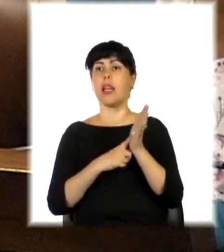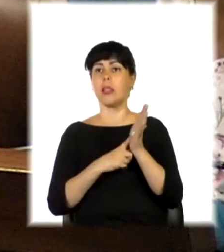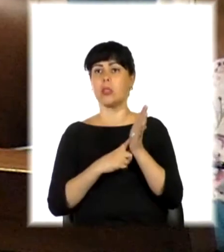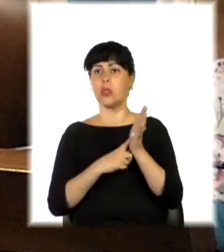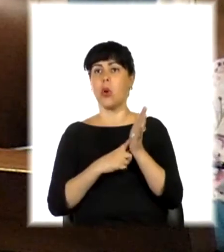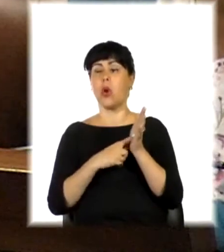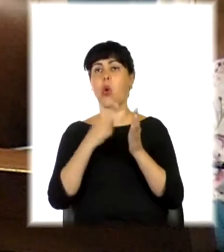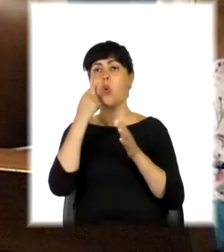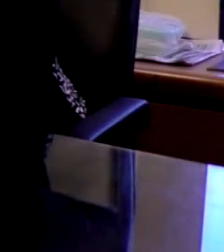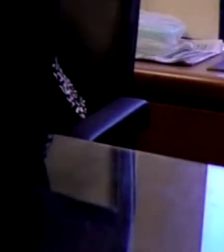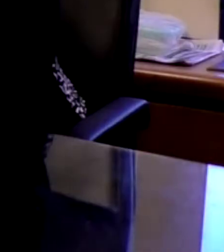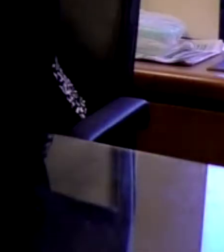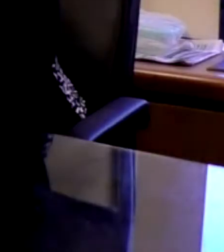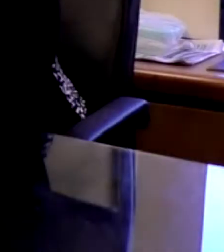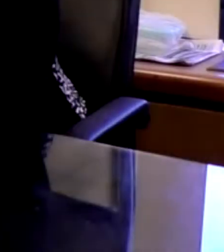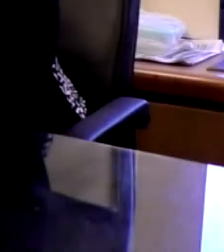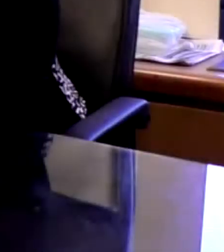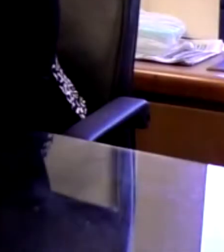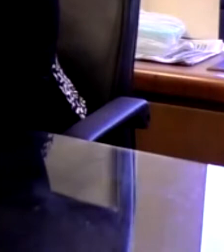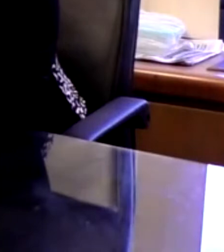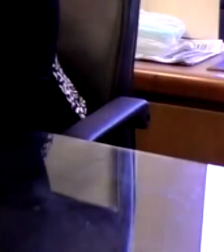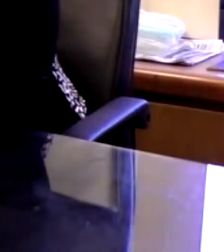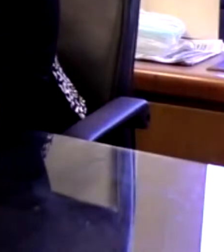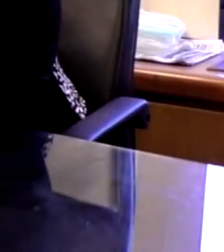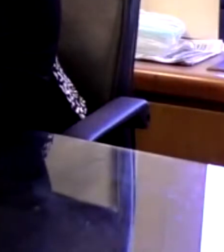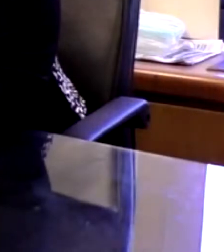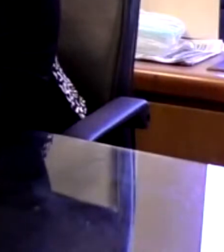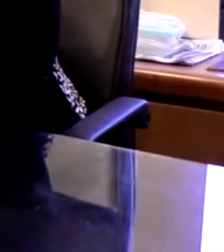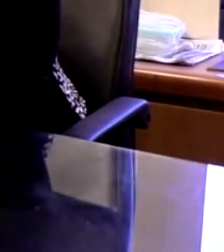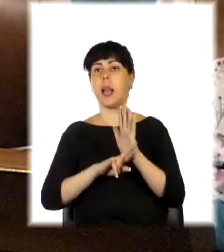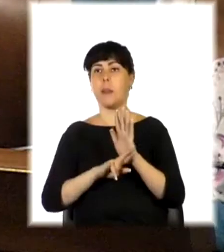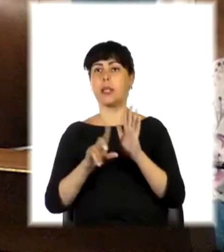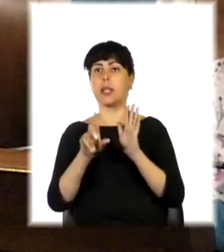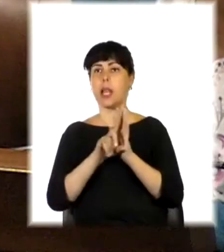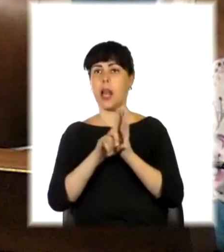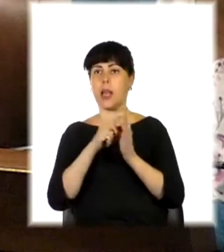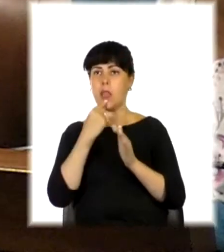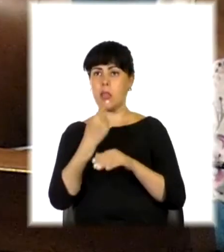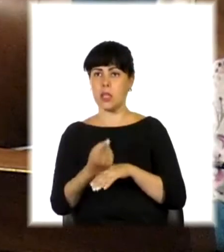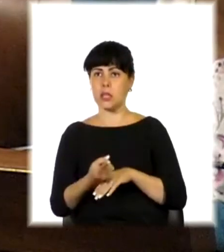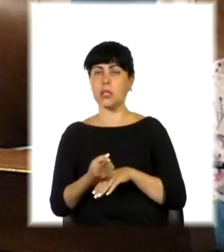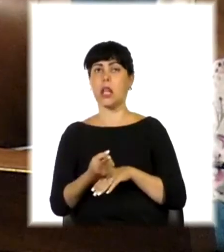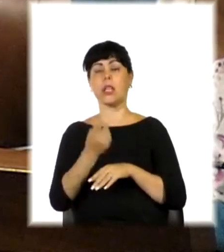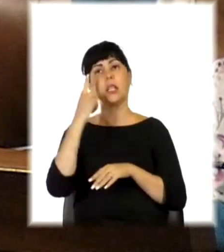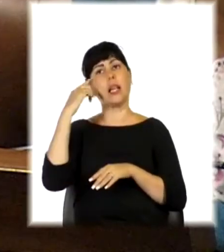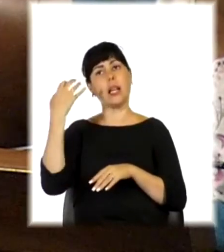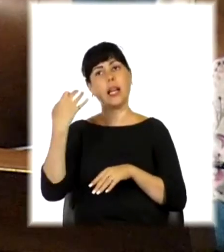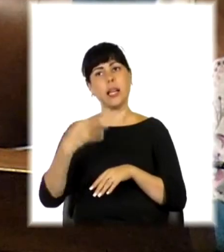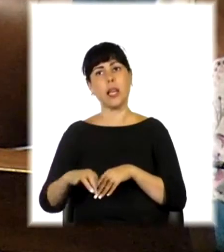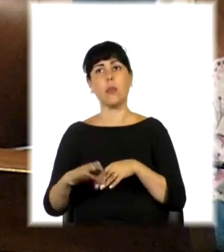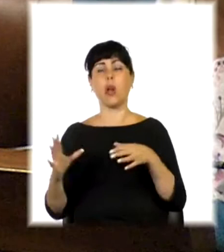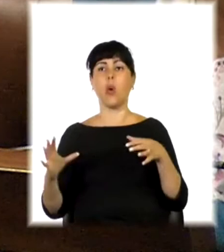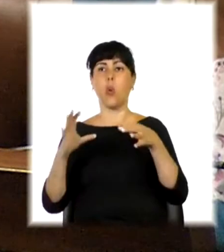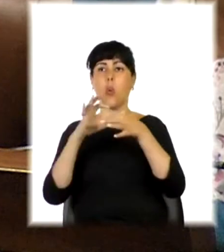30 del 2003 es uno de los decretos que reglamentan la ley mencionada y creemos que corresponde vincularlo con